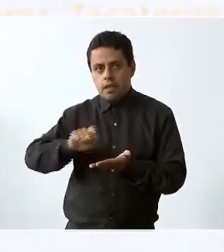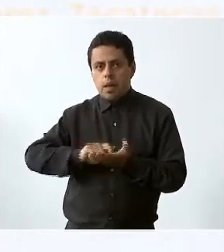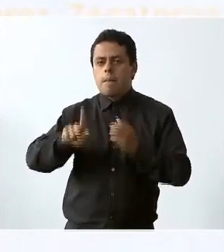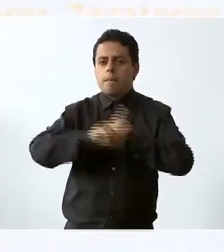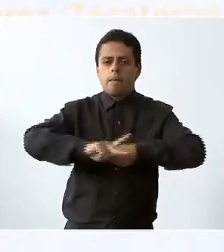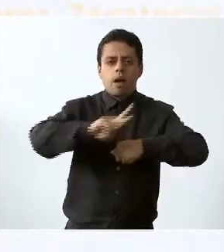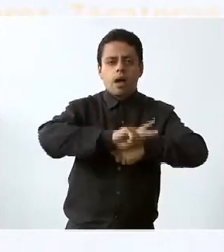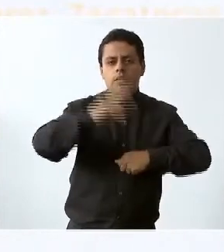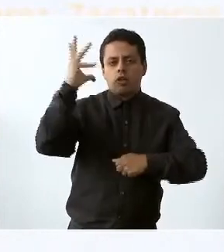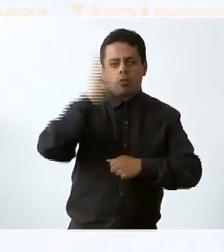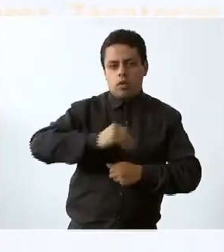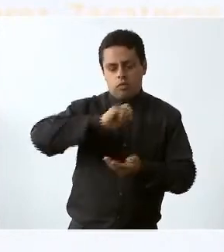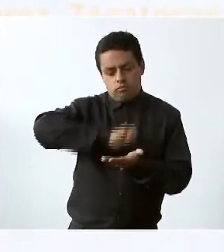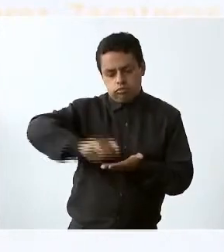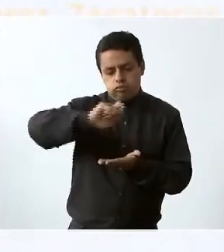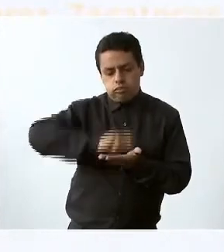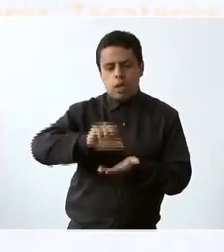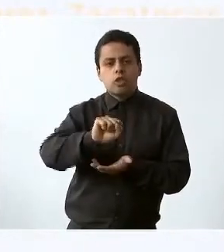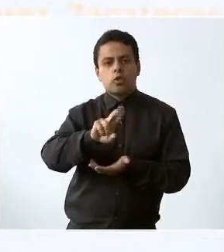patria.